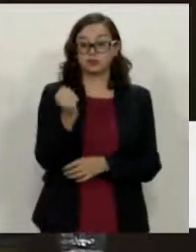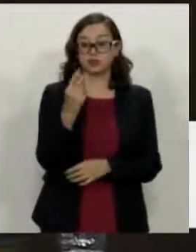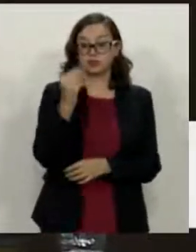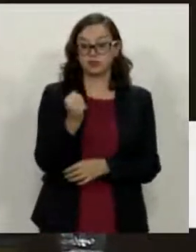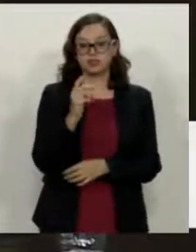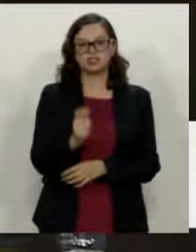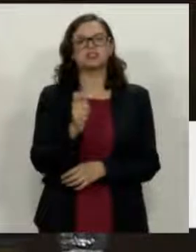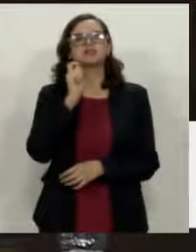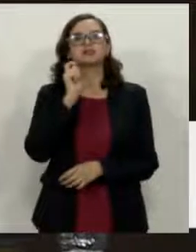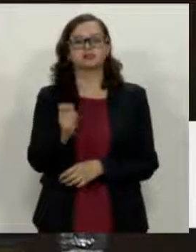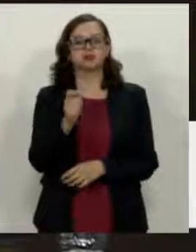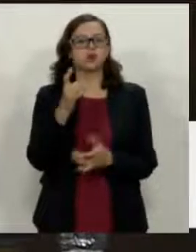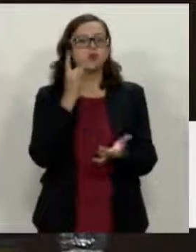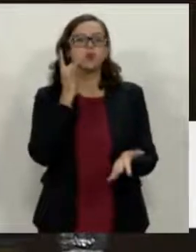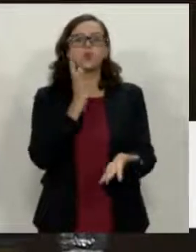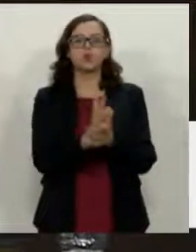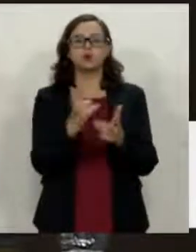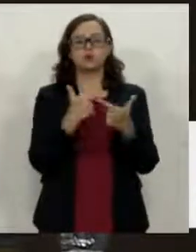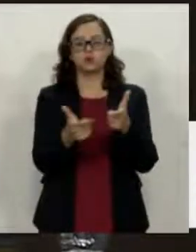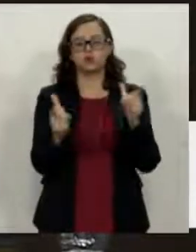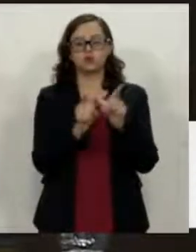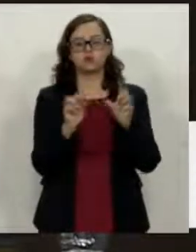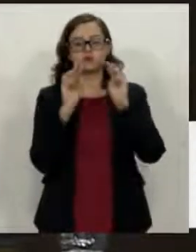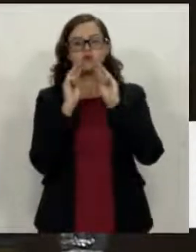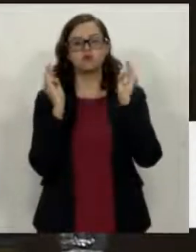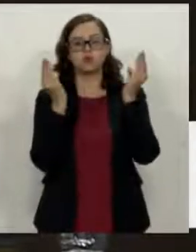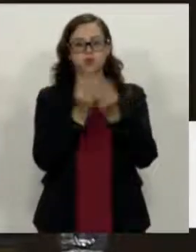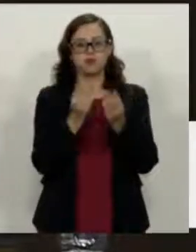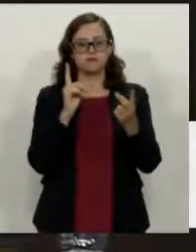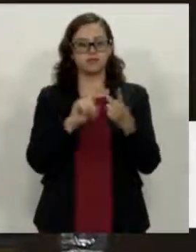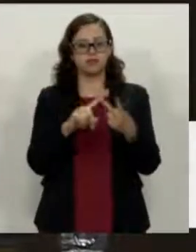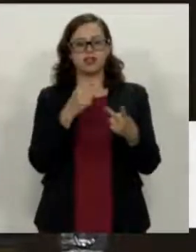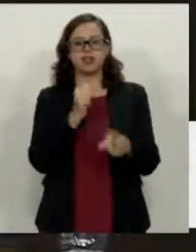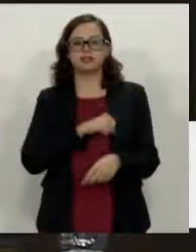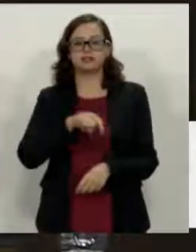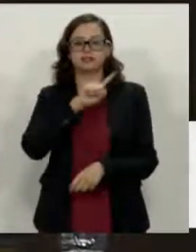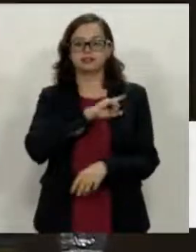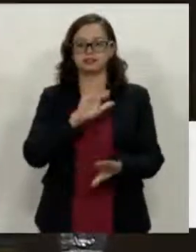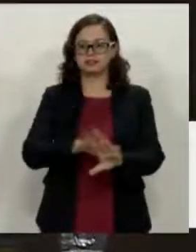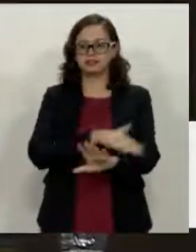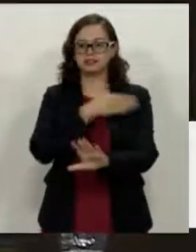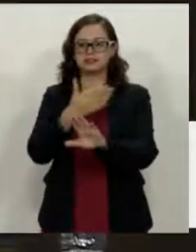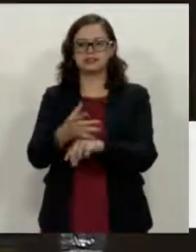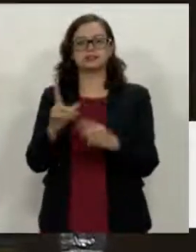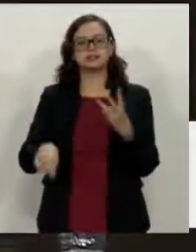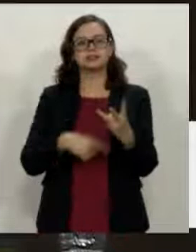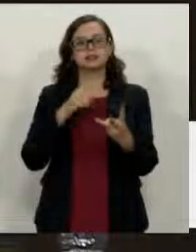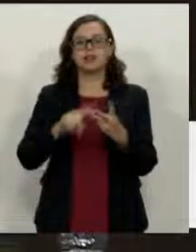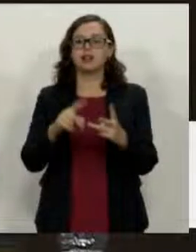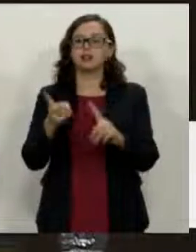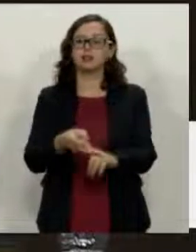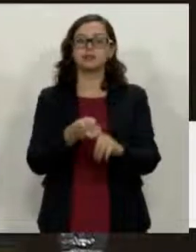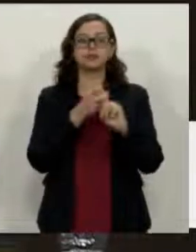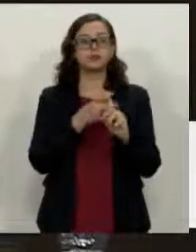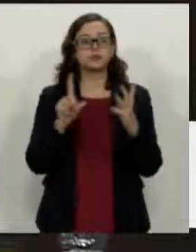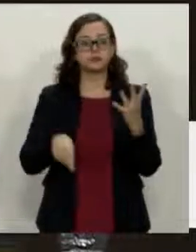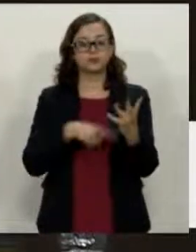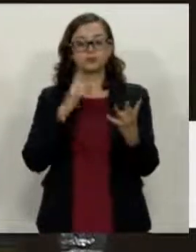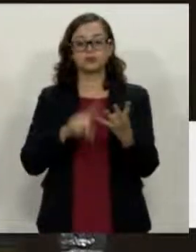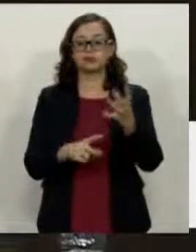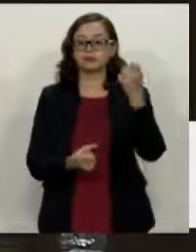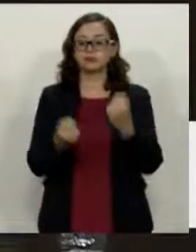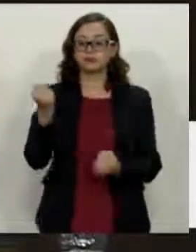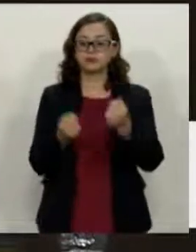de delincuencia organizada, delitos contra la salud, secuestro, robo de vehículos y trata de